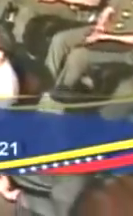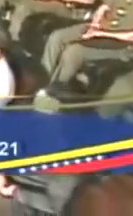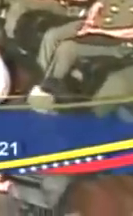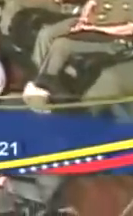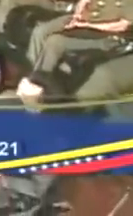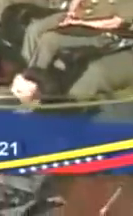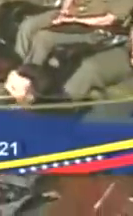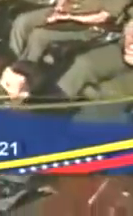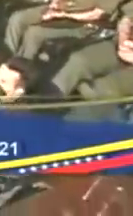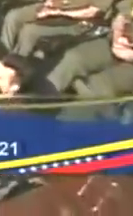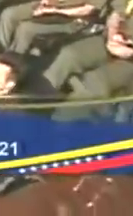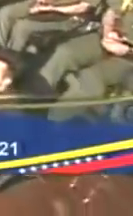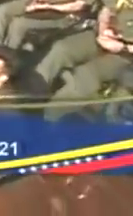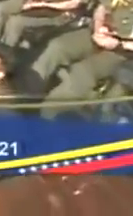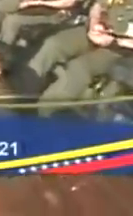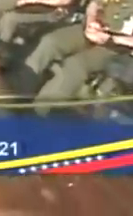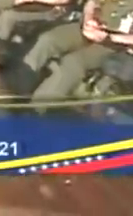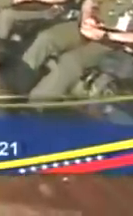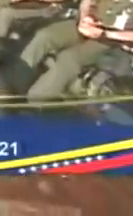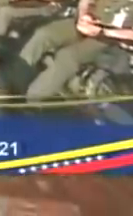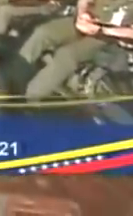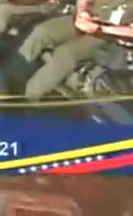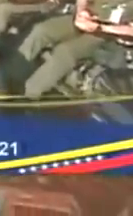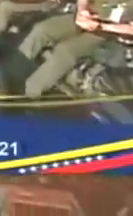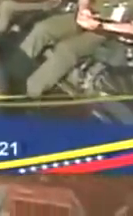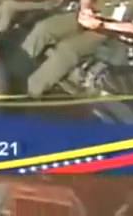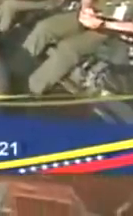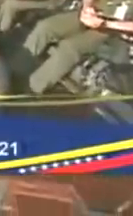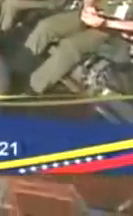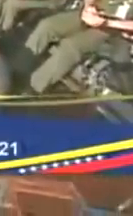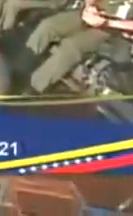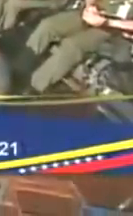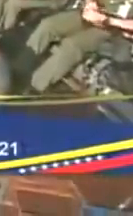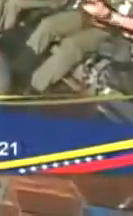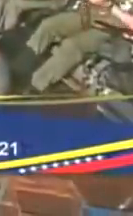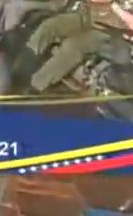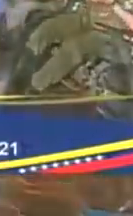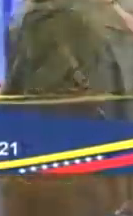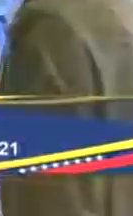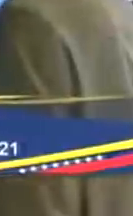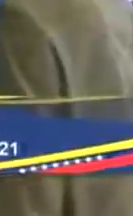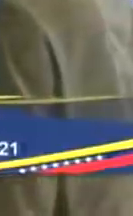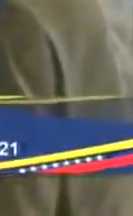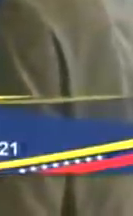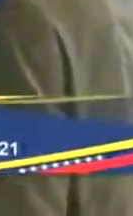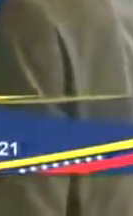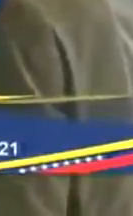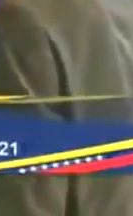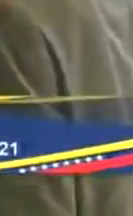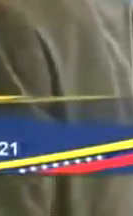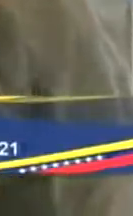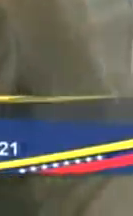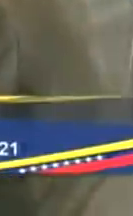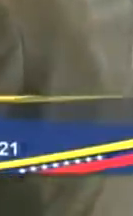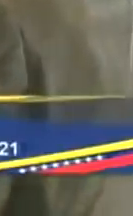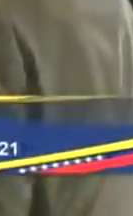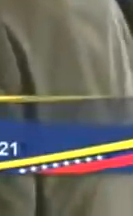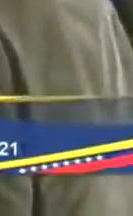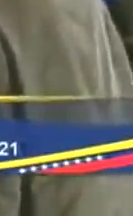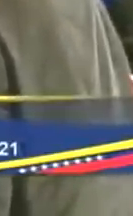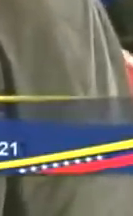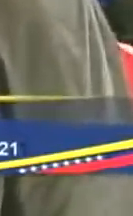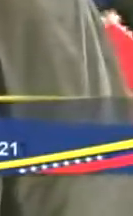autodidacta. Recibe Víctor Hernández. Creación de una plataforma de dispositivos IoT para la adquisición de